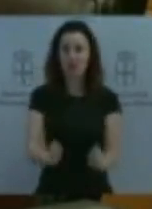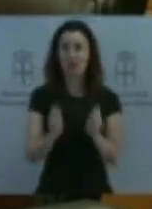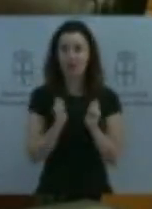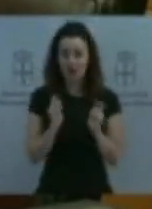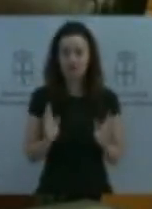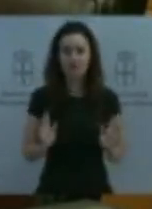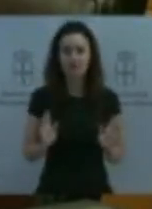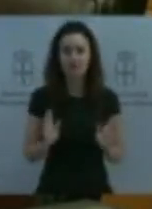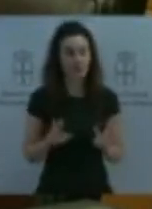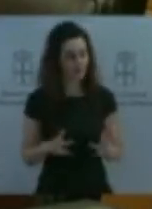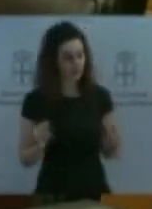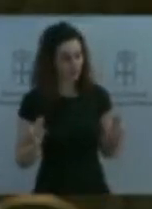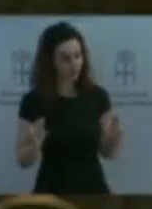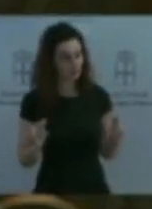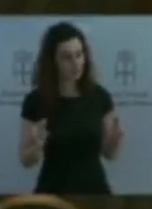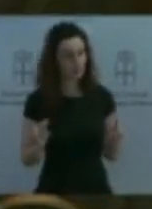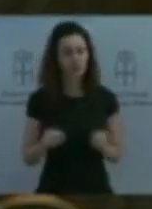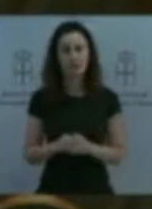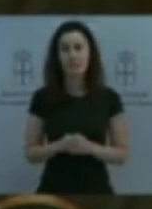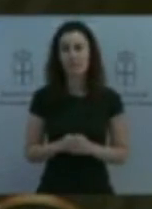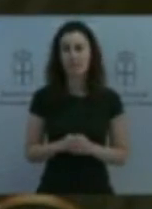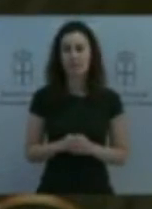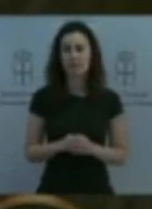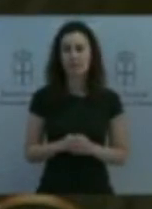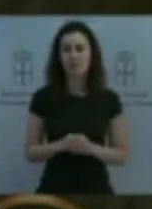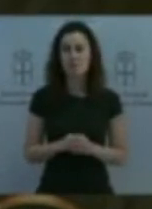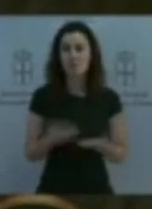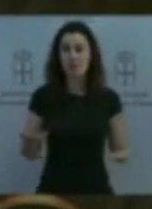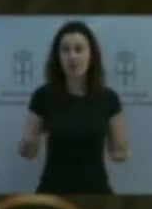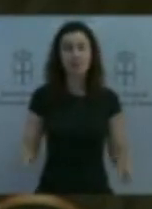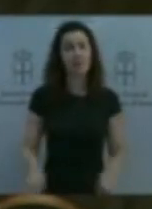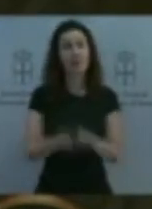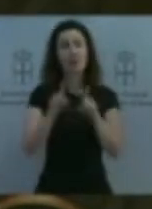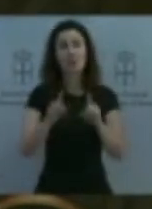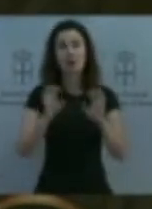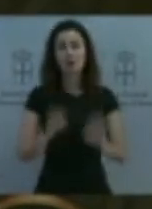llega con o sin arranque cuando hay unas condiciones de mar, no porque se haga el arranque ahora.